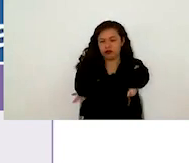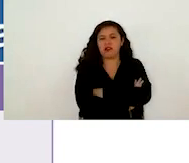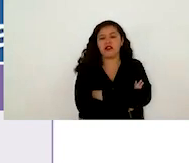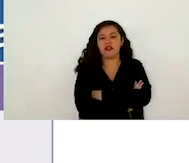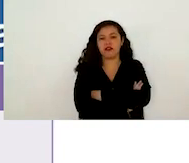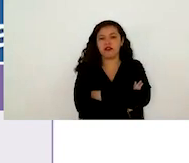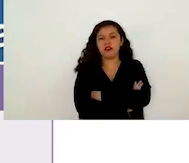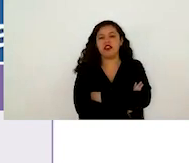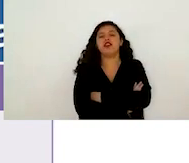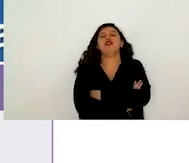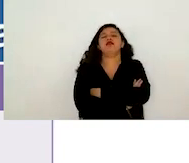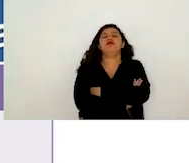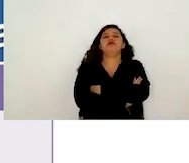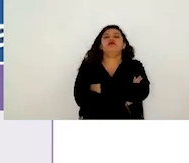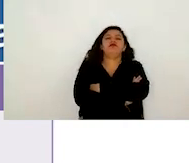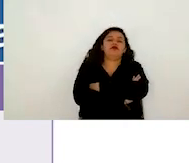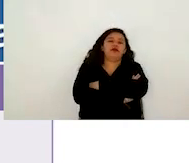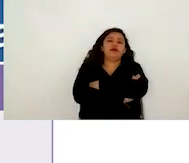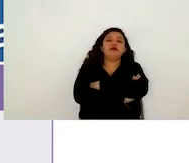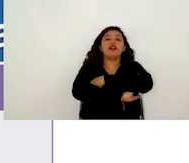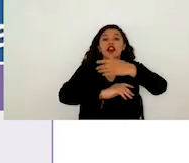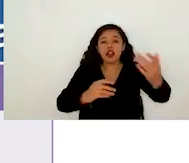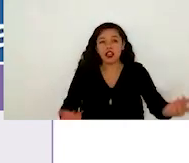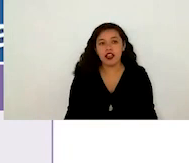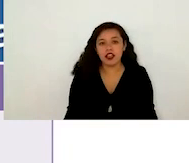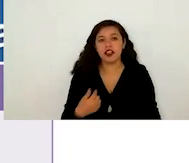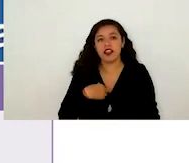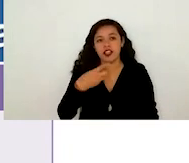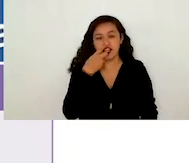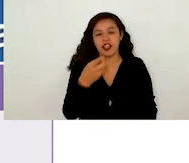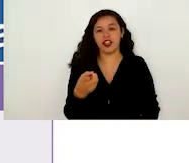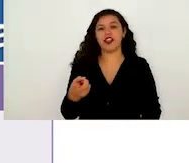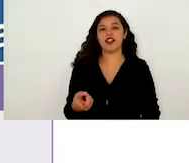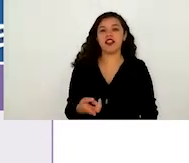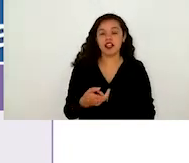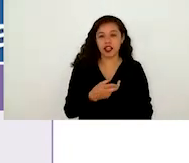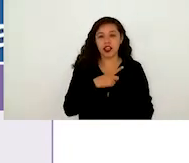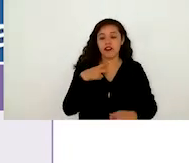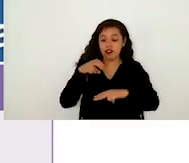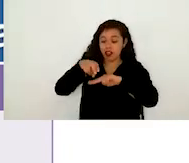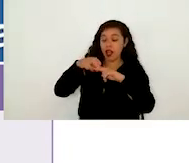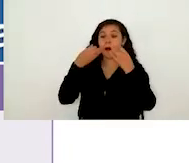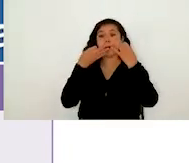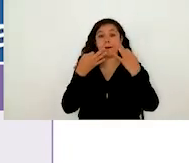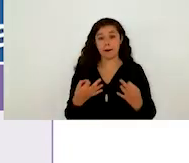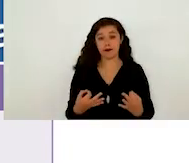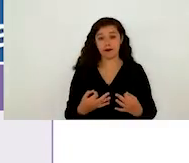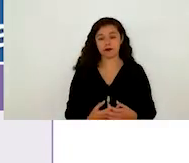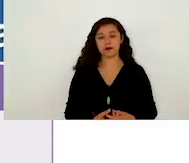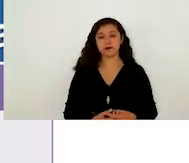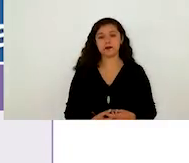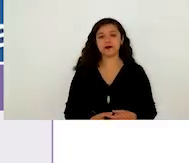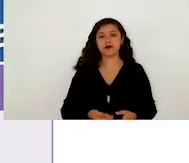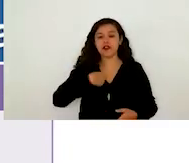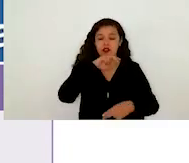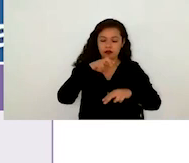atrás en la astilla en posición muy relajada bueno aquí yo les digo deben de sentarse correctamente si nos centramos